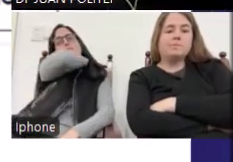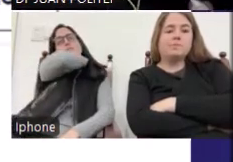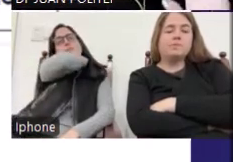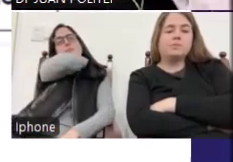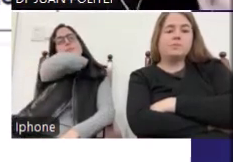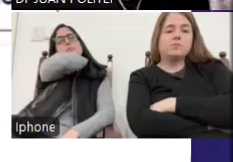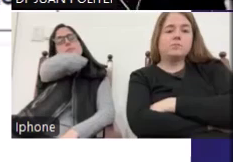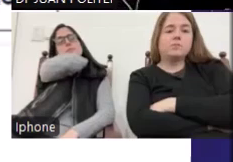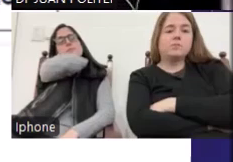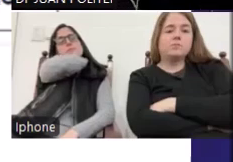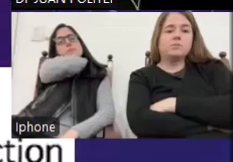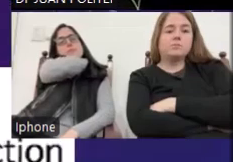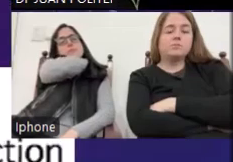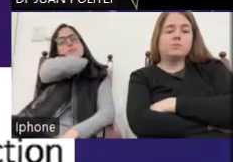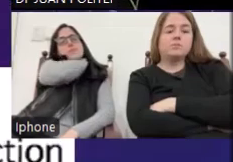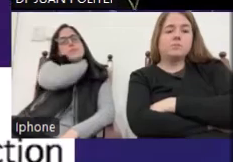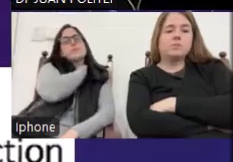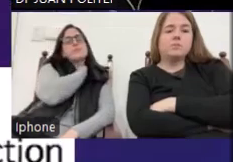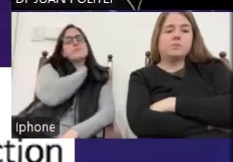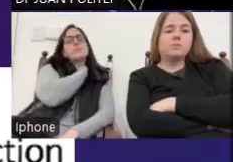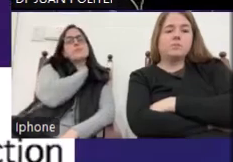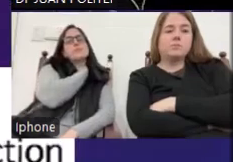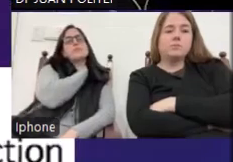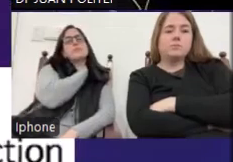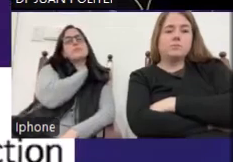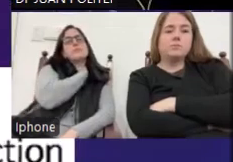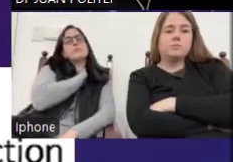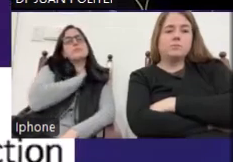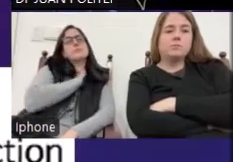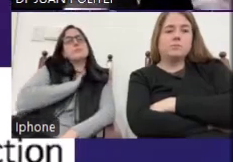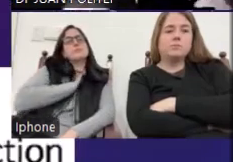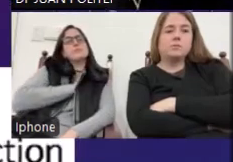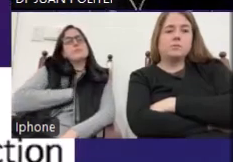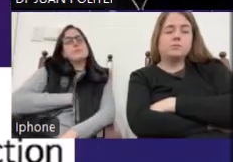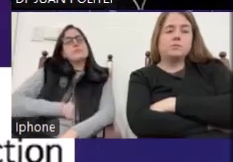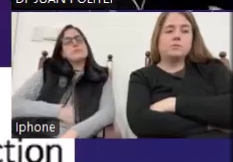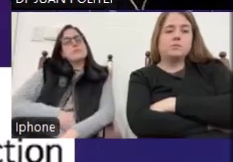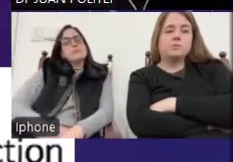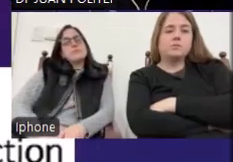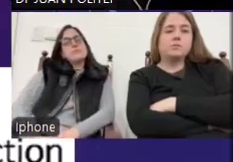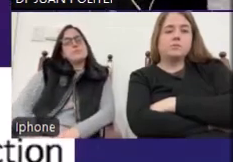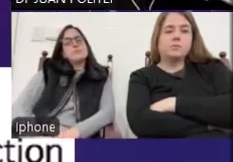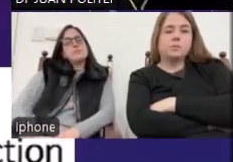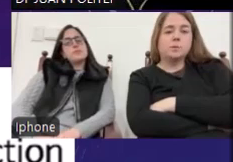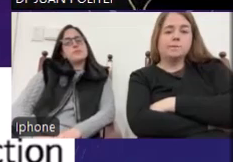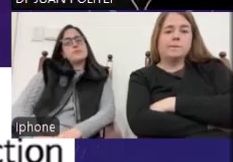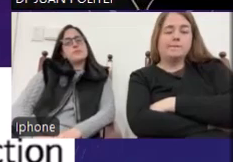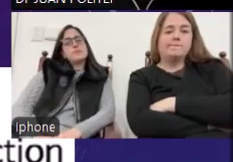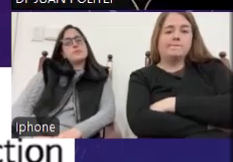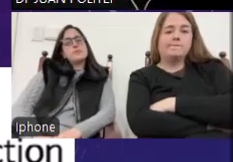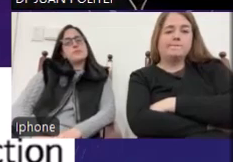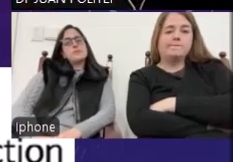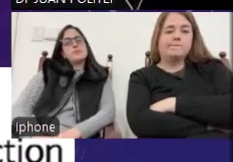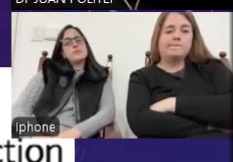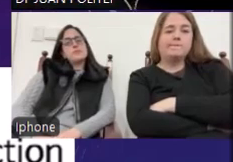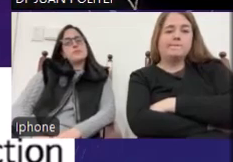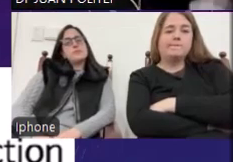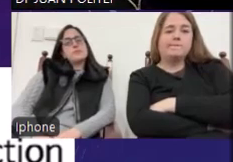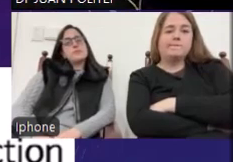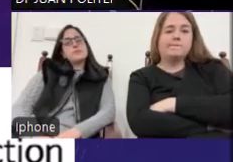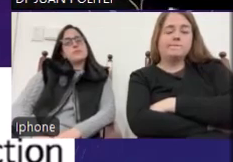esto. Esa es una. Otra cosa que se está probando, nosotros tenemos parte de este